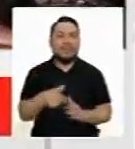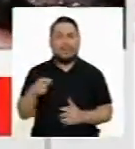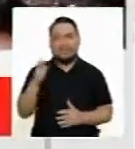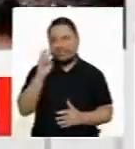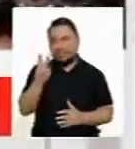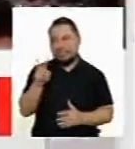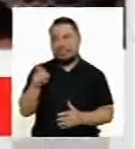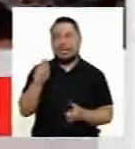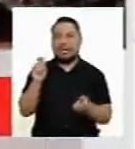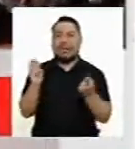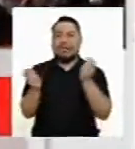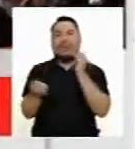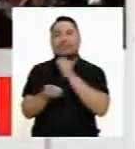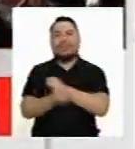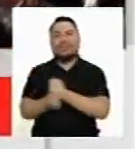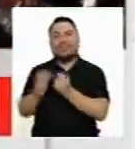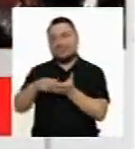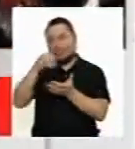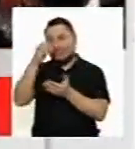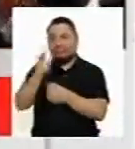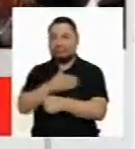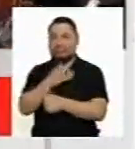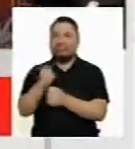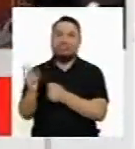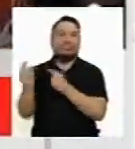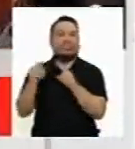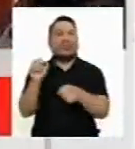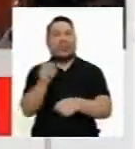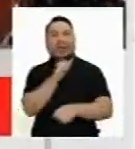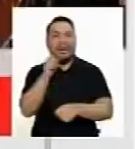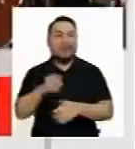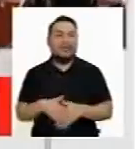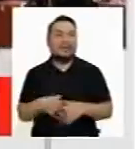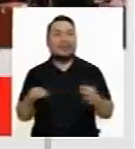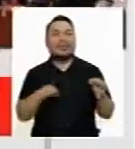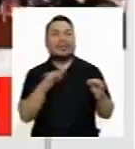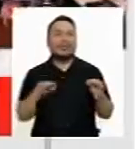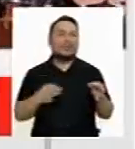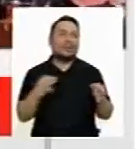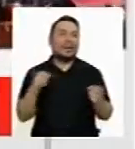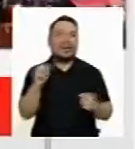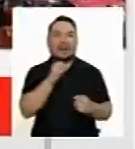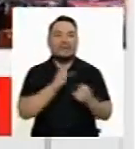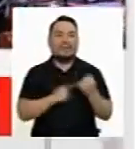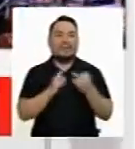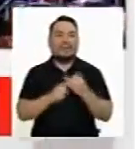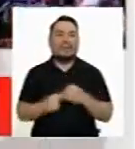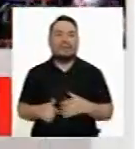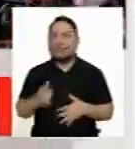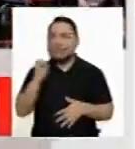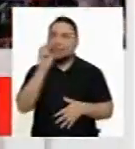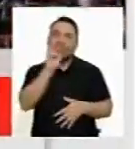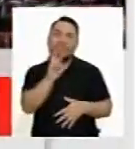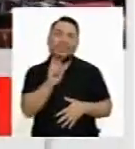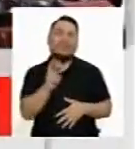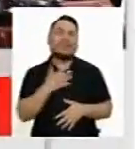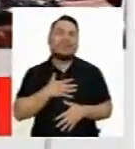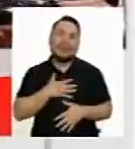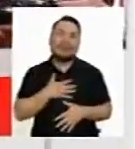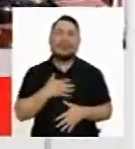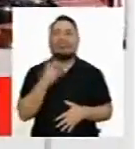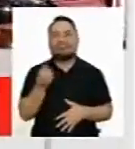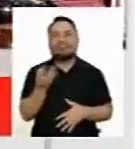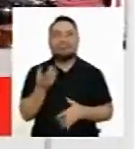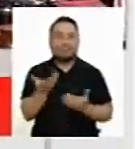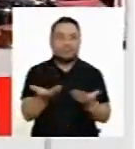después puedas ver a tu familiar en un papel principal, solista, mostrando tu mejor versión, ¿no? Porque en